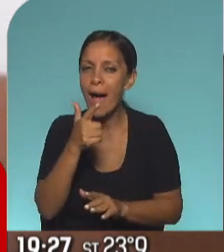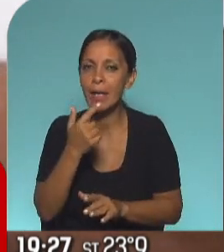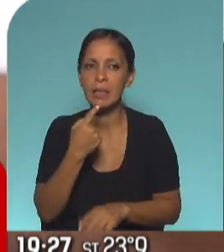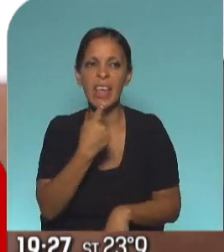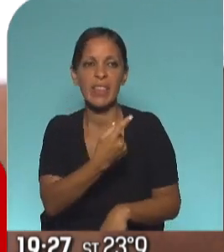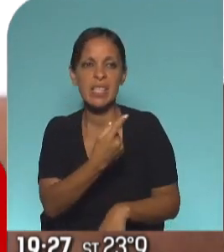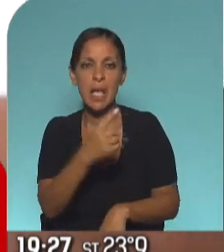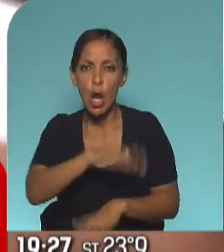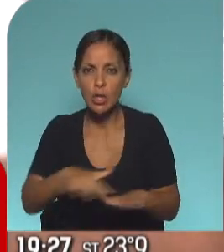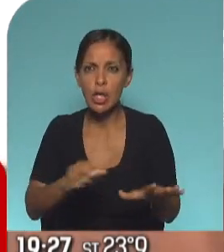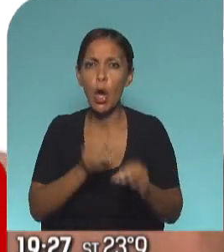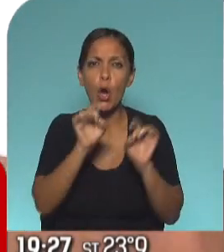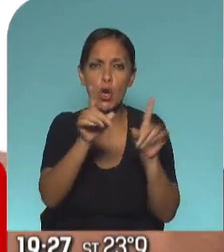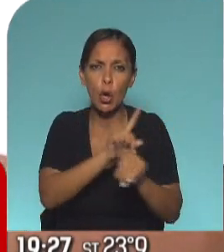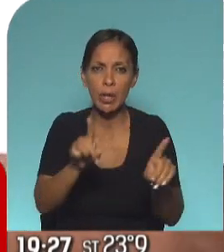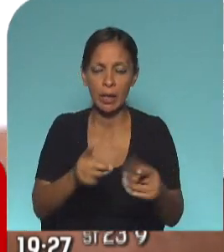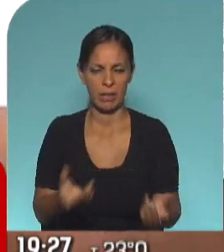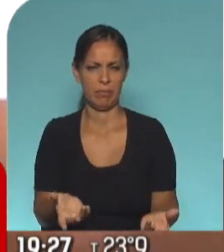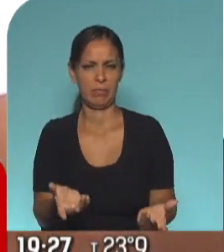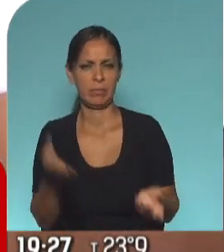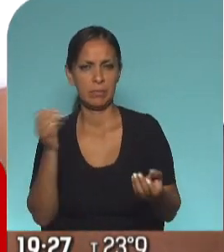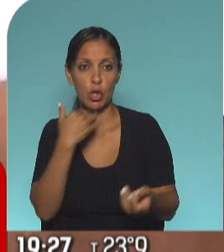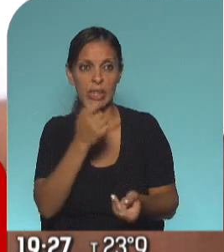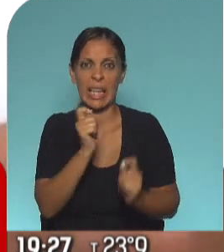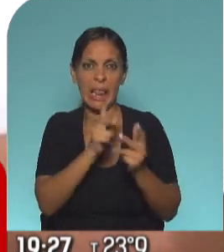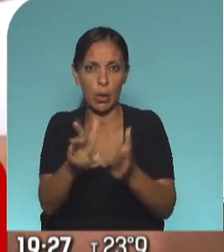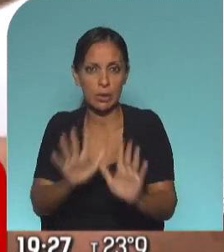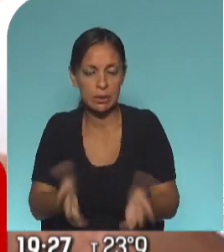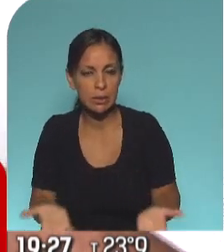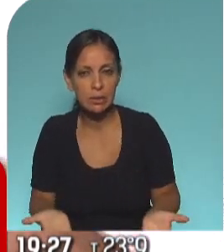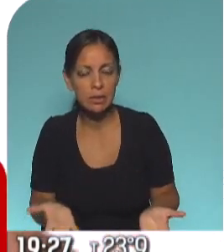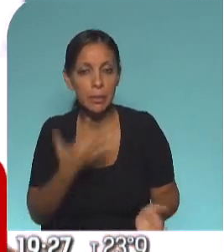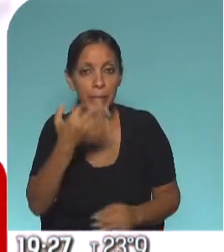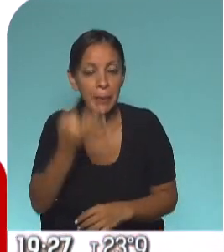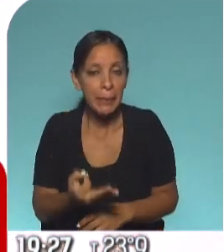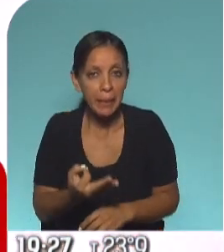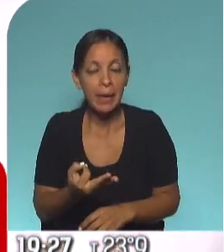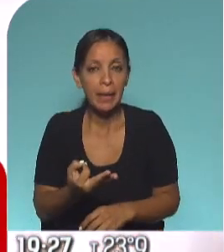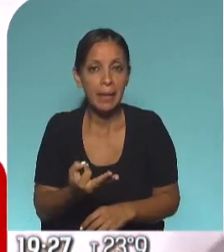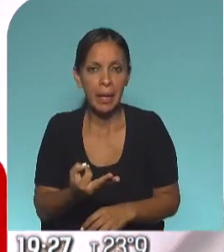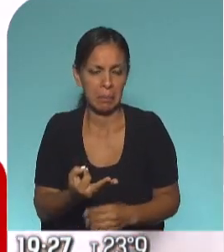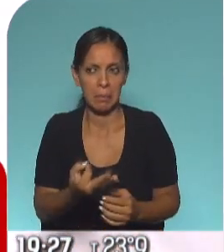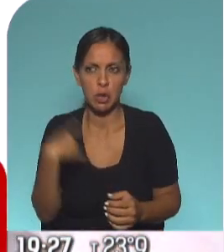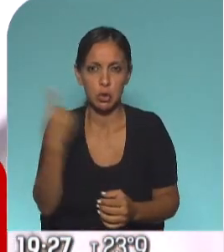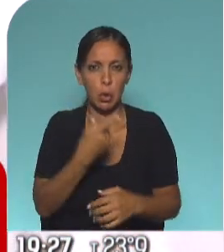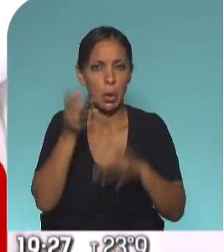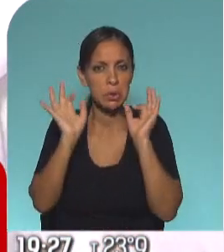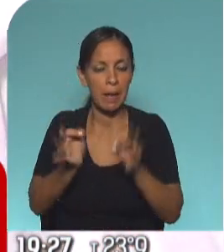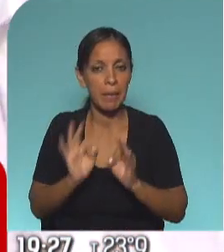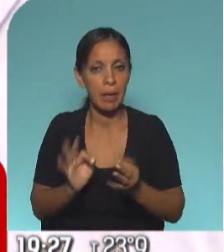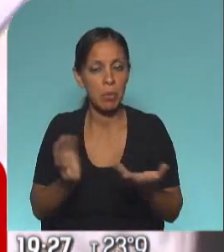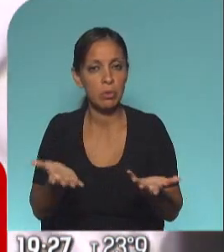chicos no contagian. Realmente no sé quién puede haber dicho eso, porque la verdad que no se está desmentido por todo lo que